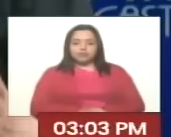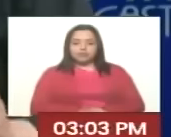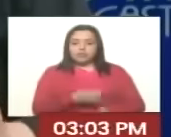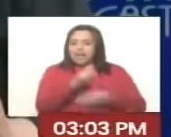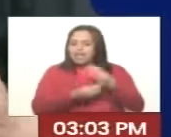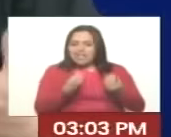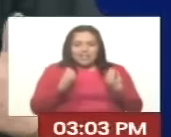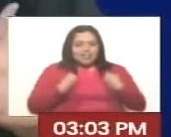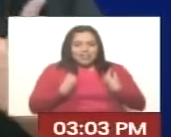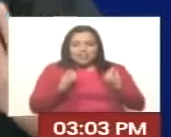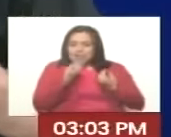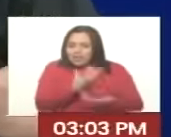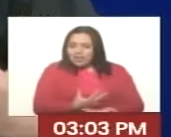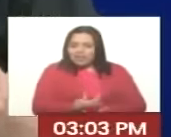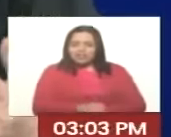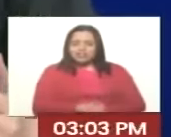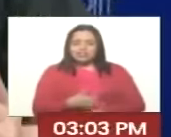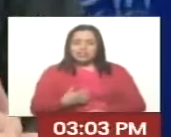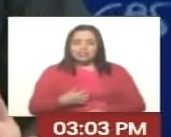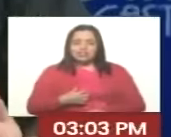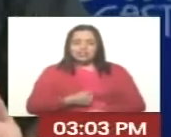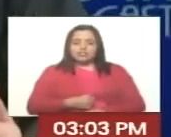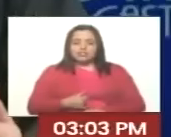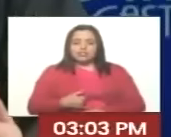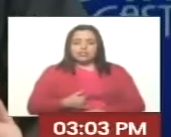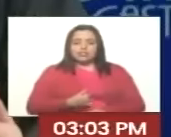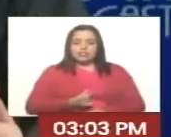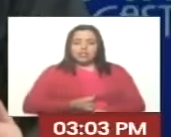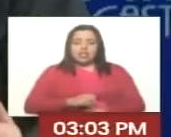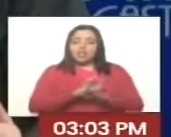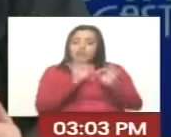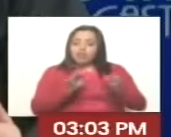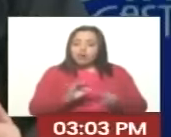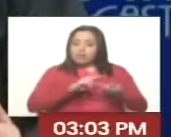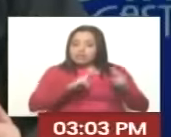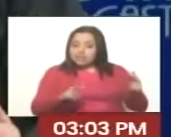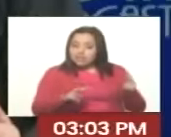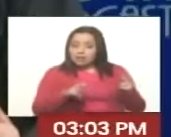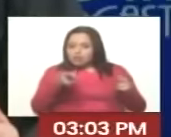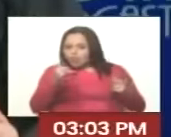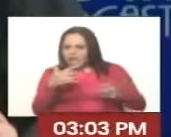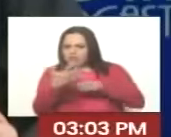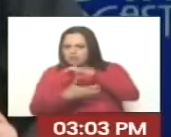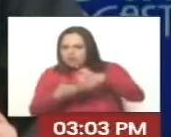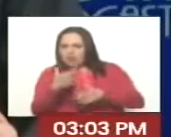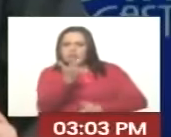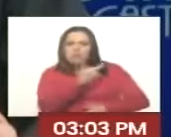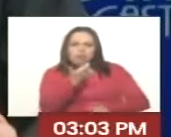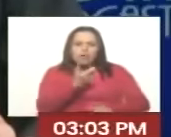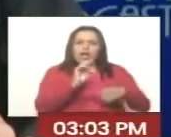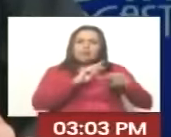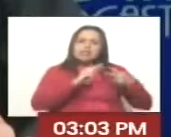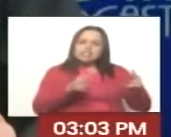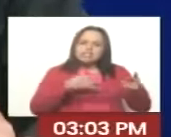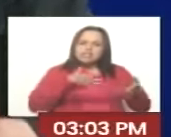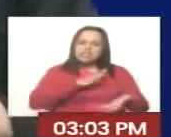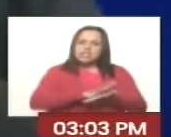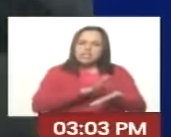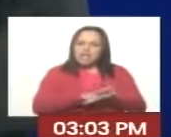como tiene que ser, o sea, pacíficamente. Tú tienes un problema con alguien, busca dirimirlo por la vía del diálogo, por la vía de